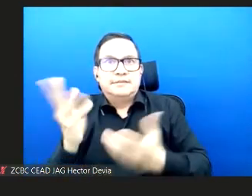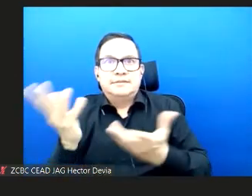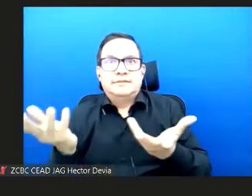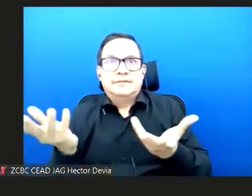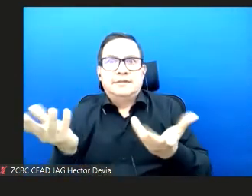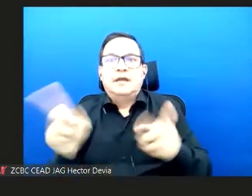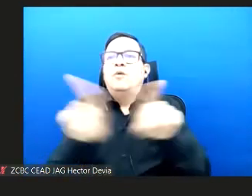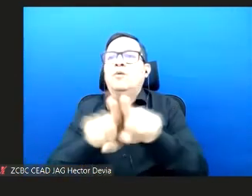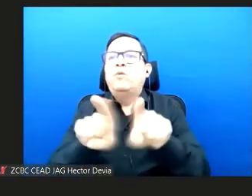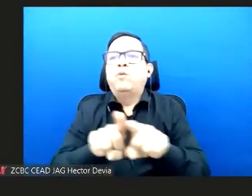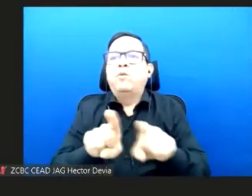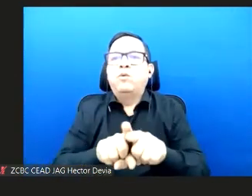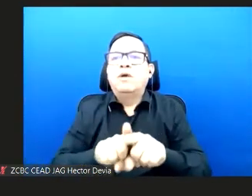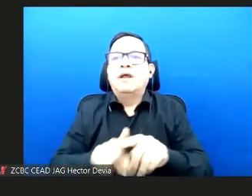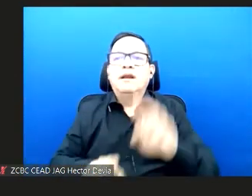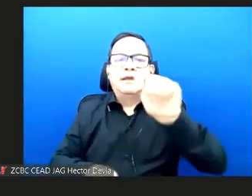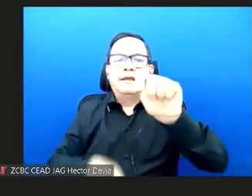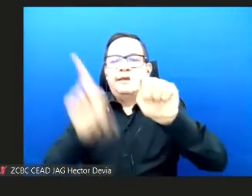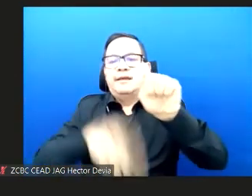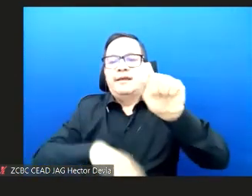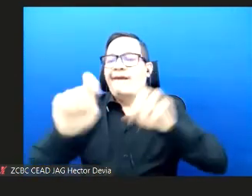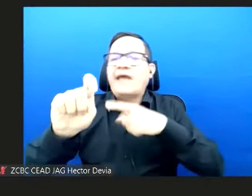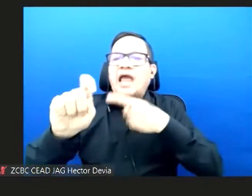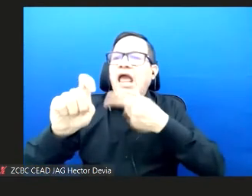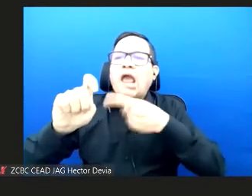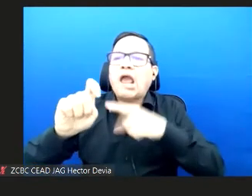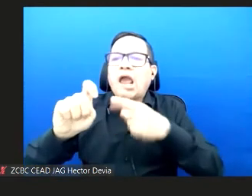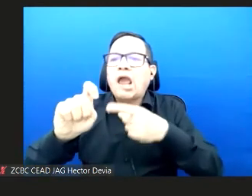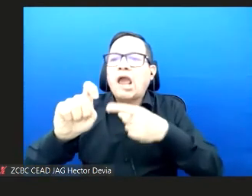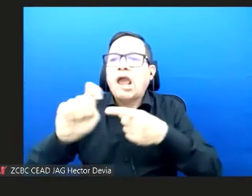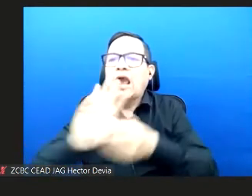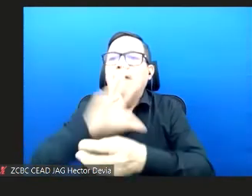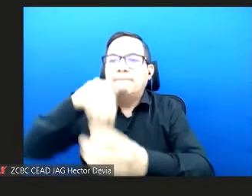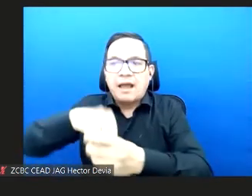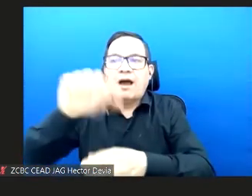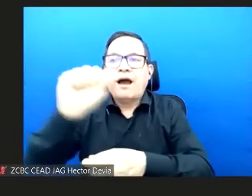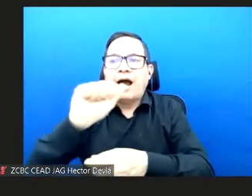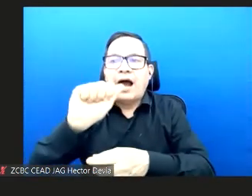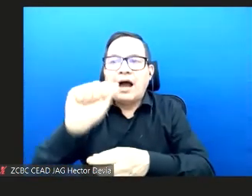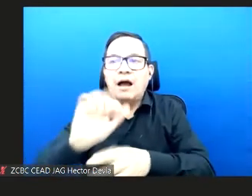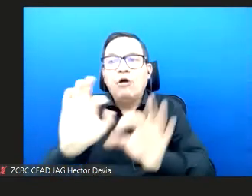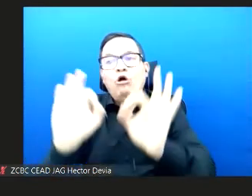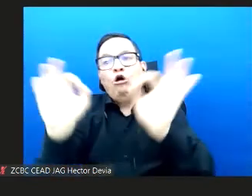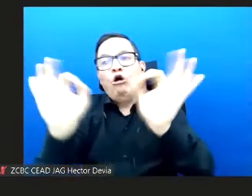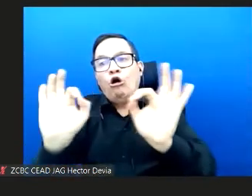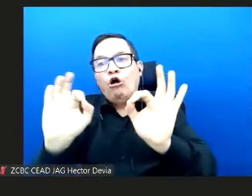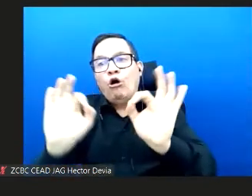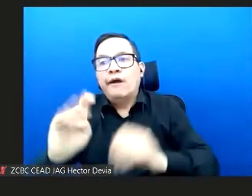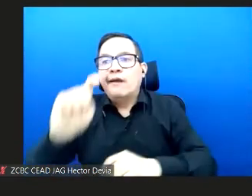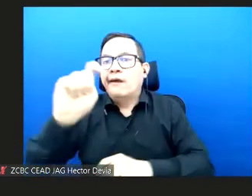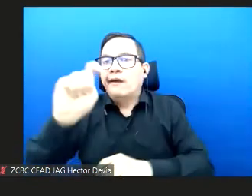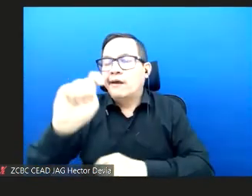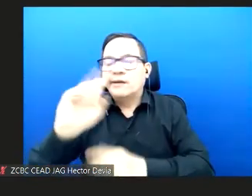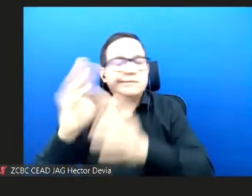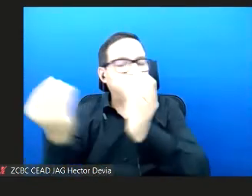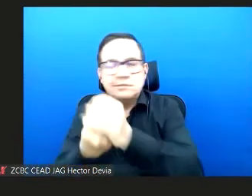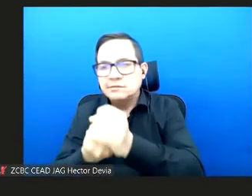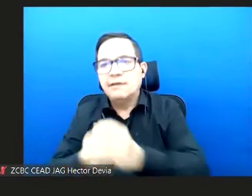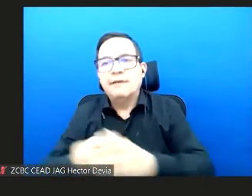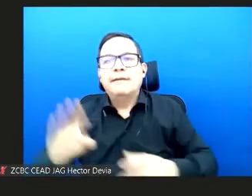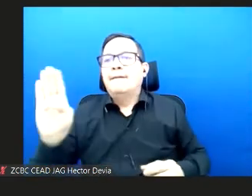es igual a X tales que X, los que pertenecen a A, o X que no pertenecen a B.